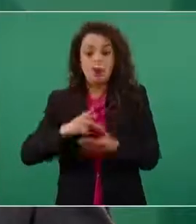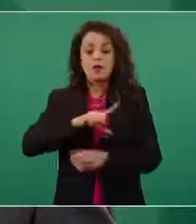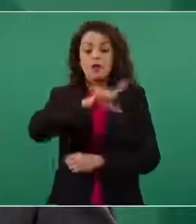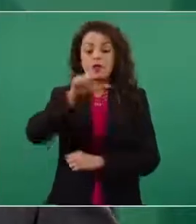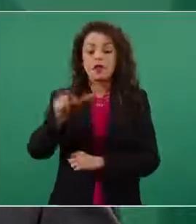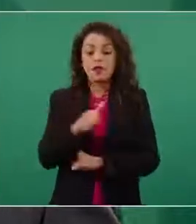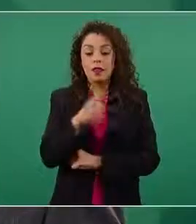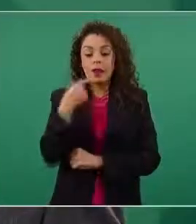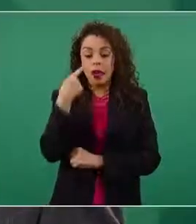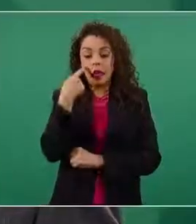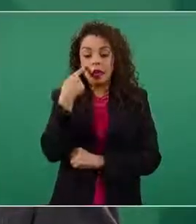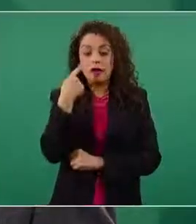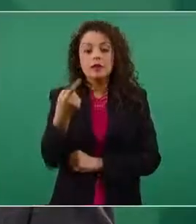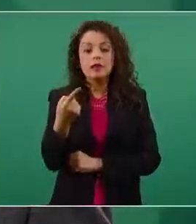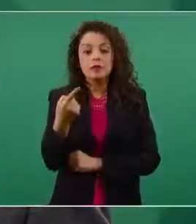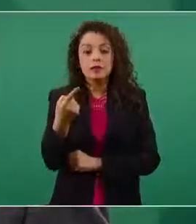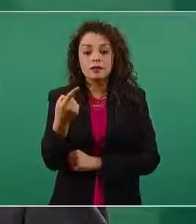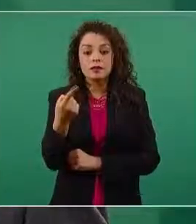si hay